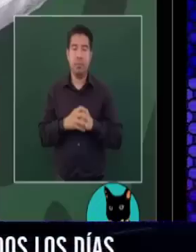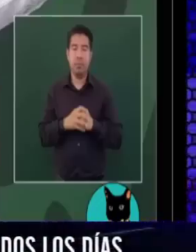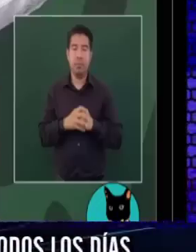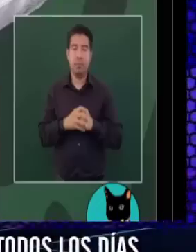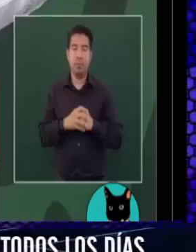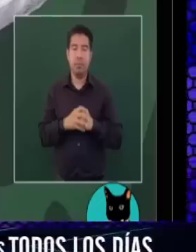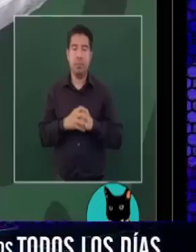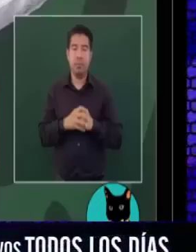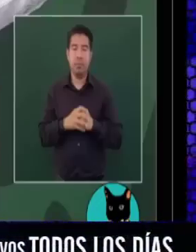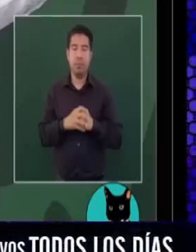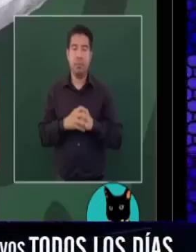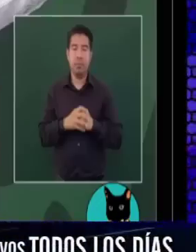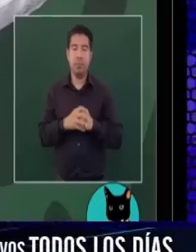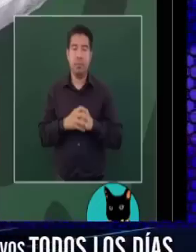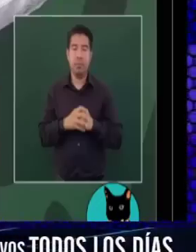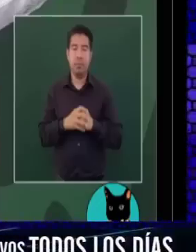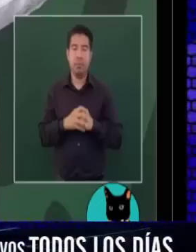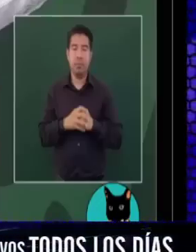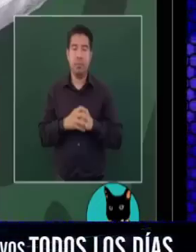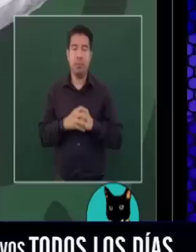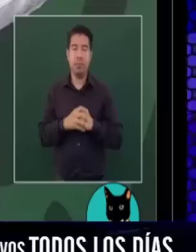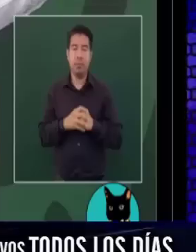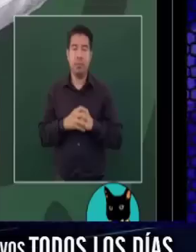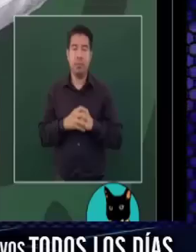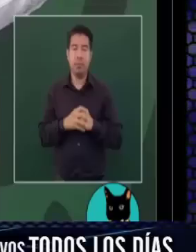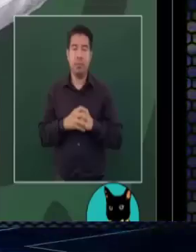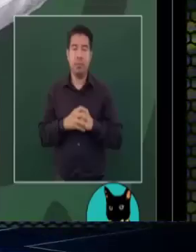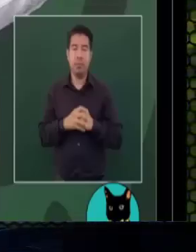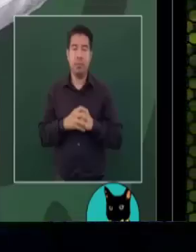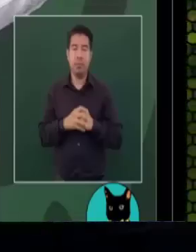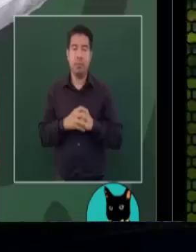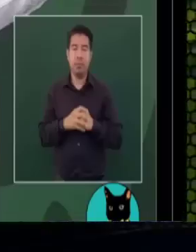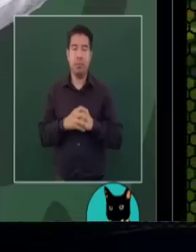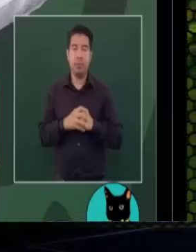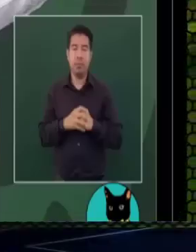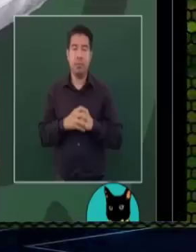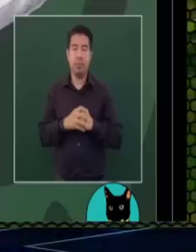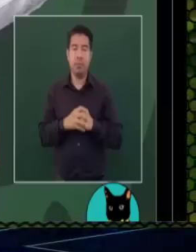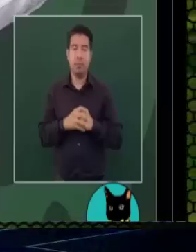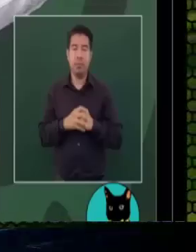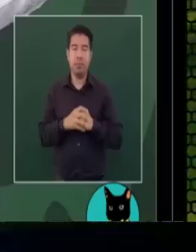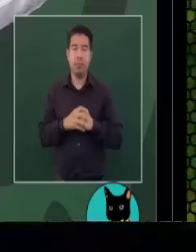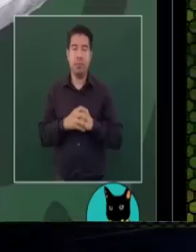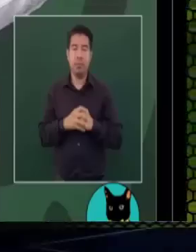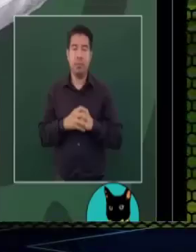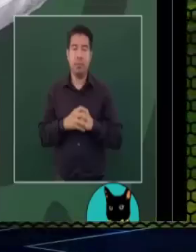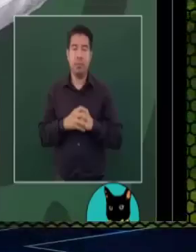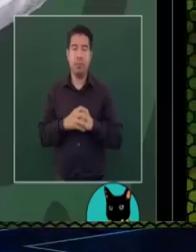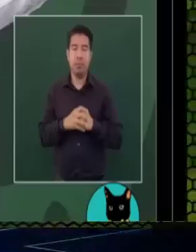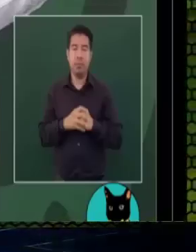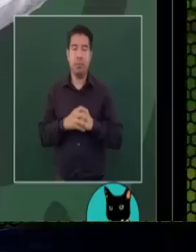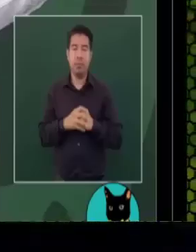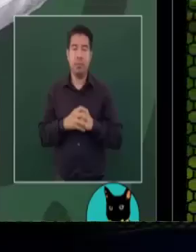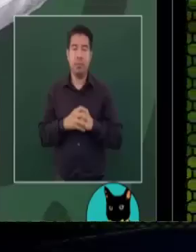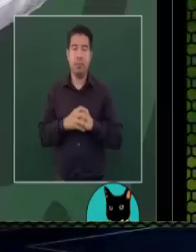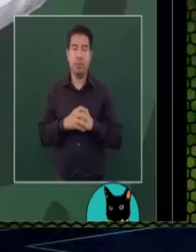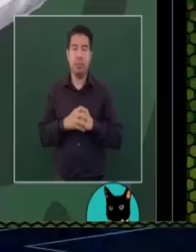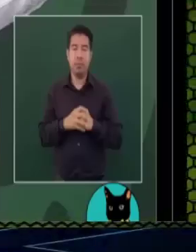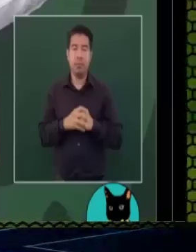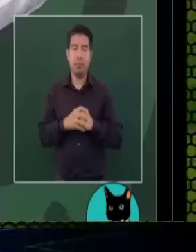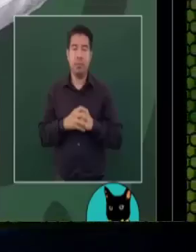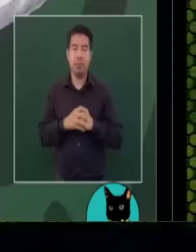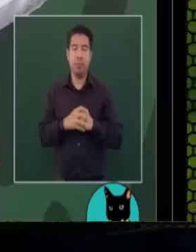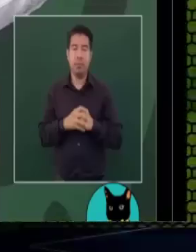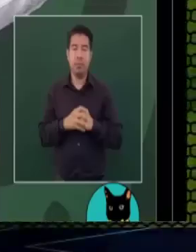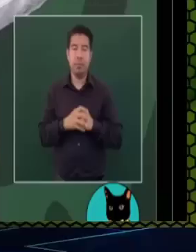que el presidente de la nación. Y otra situación muy importante, y esto es